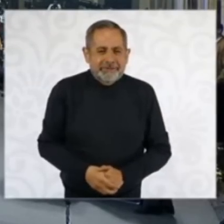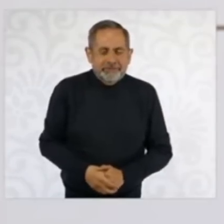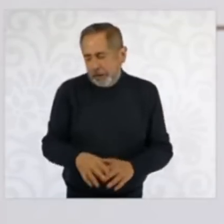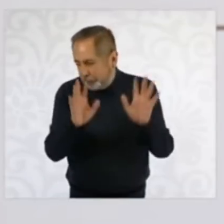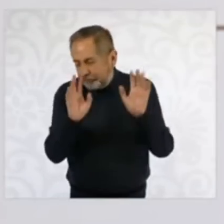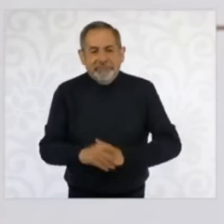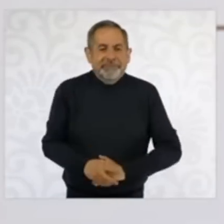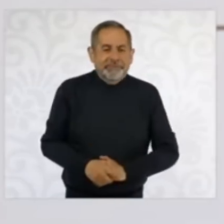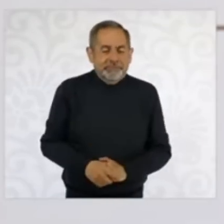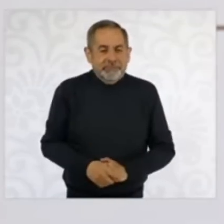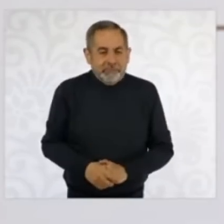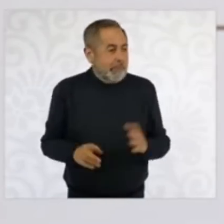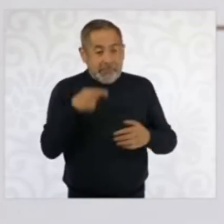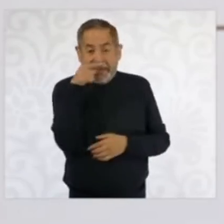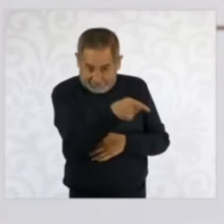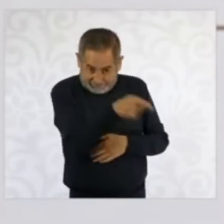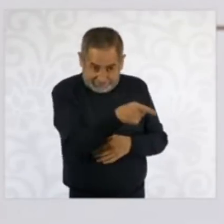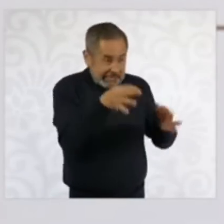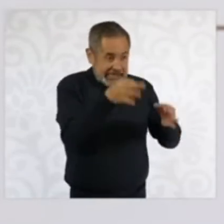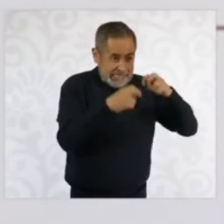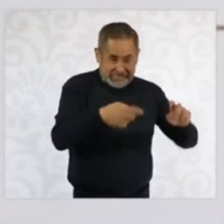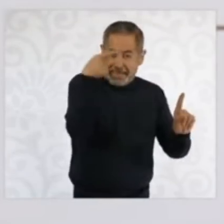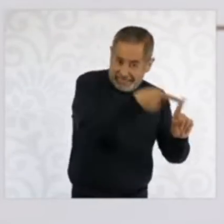Bueno, este ministro,